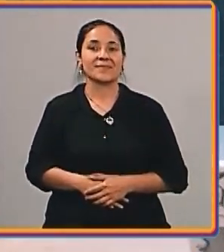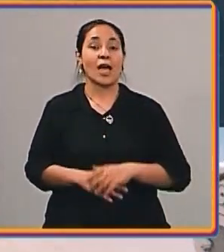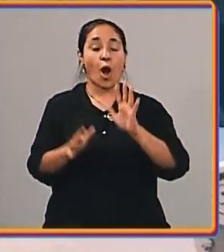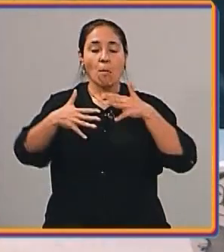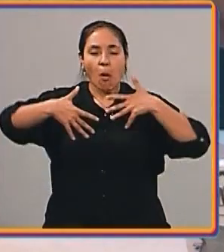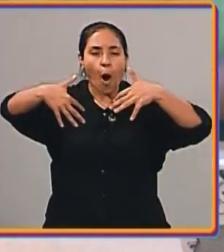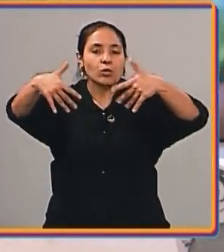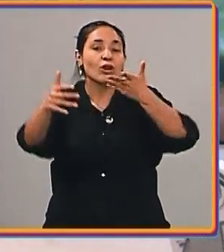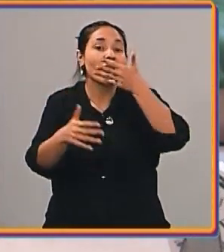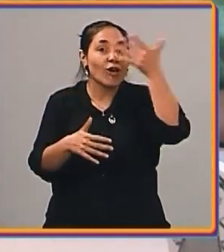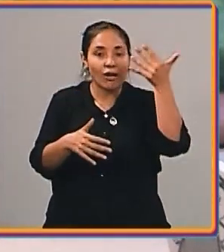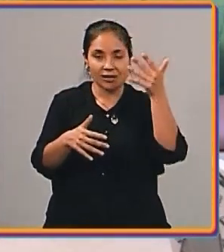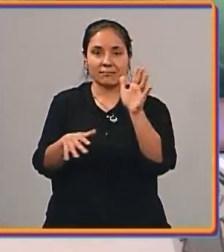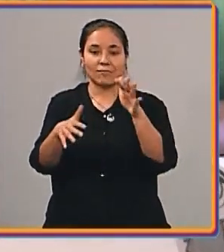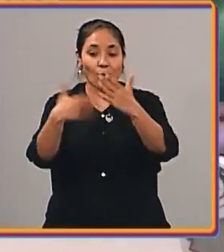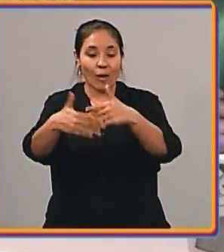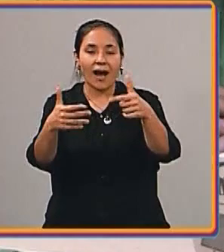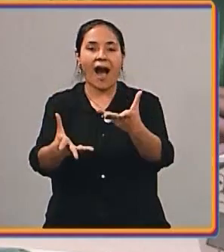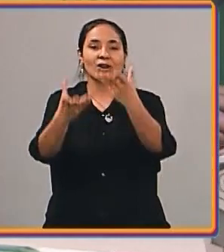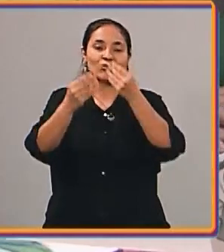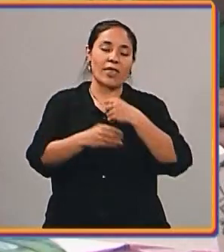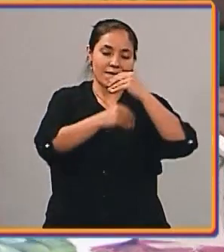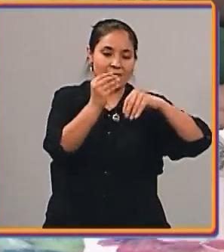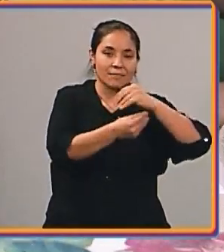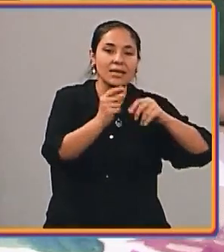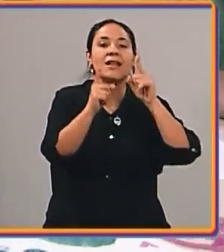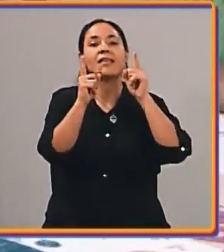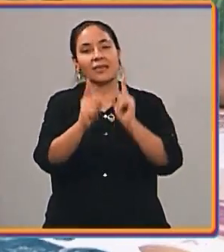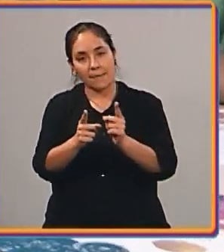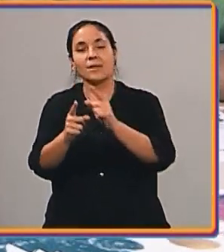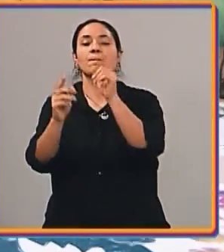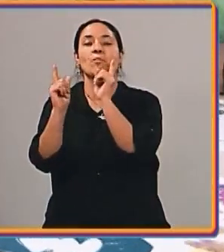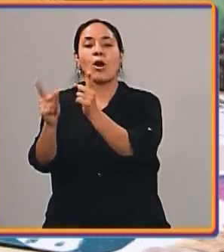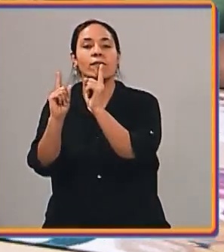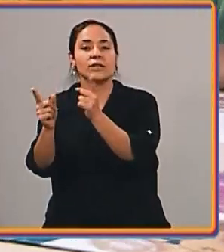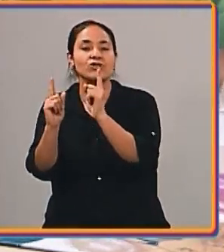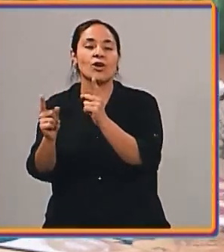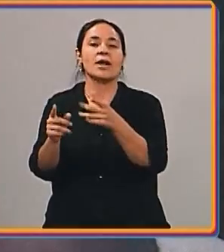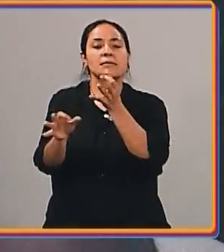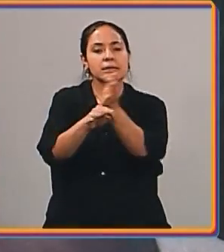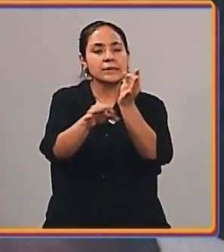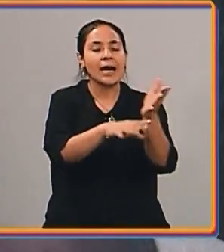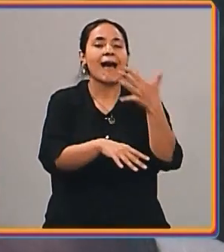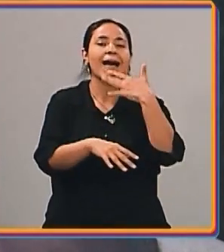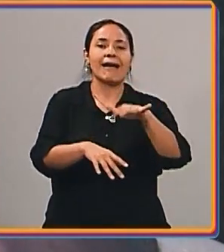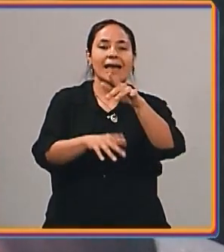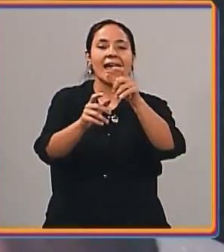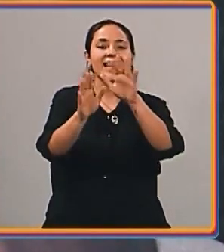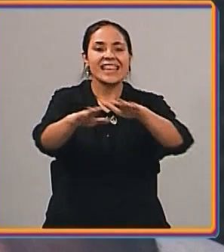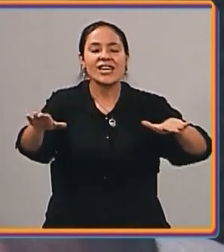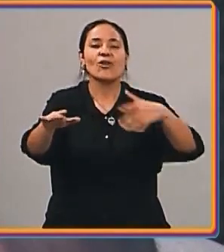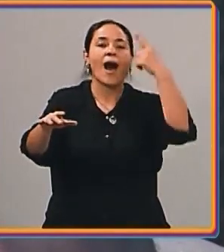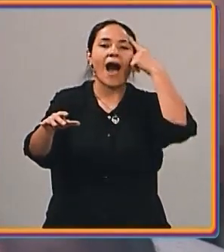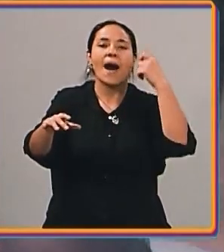El Monstruo de Colores es una herramienta que ayudará tanto a familias como a docentes a entender mejor las inquietudes en las infancias y